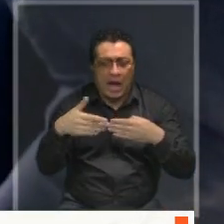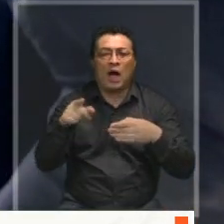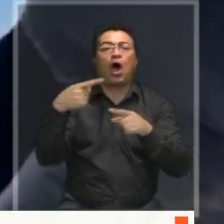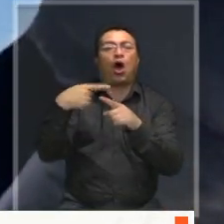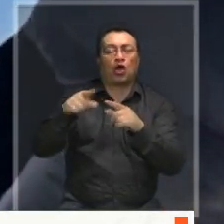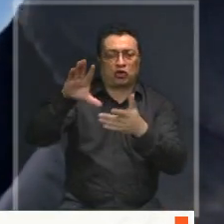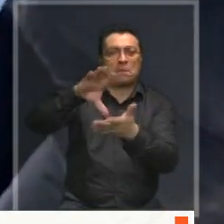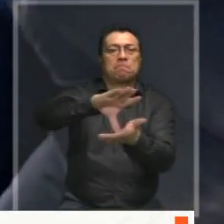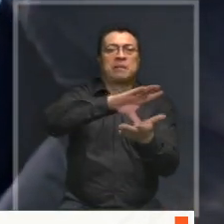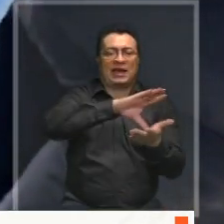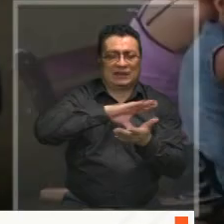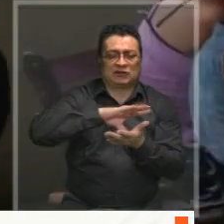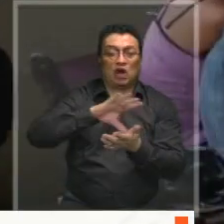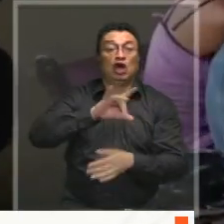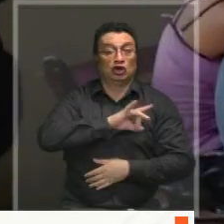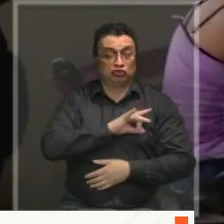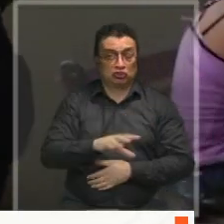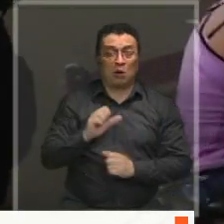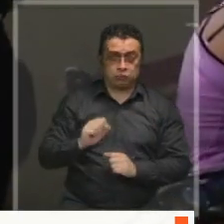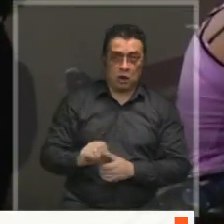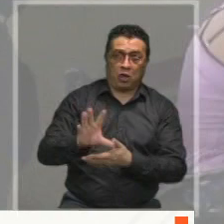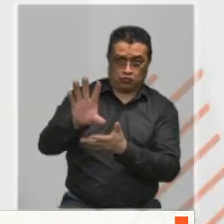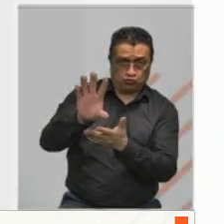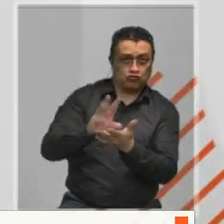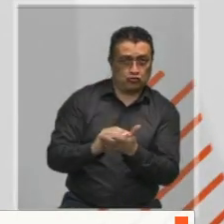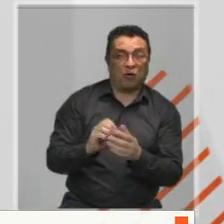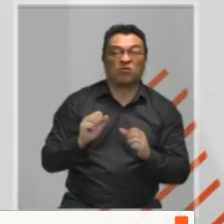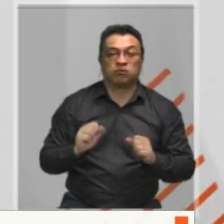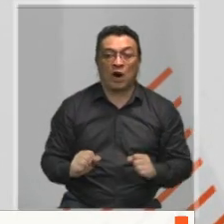Chile podría sumarse a esta tendencia.